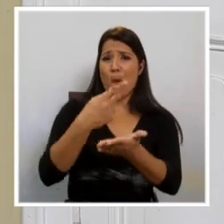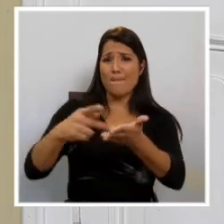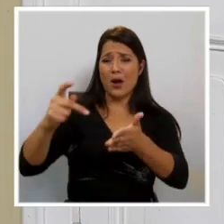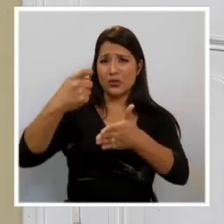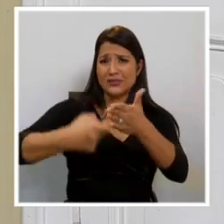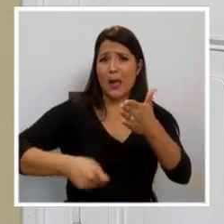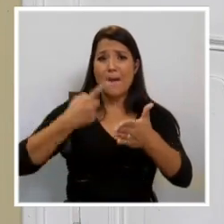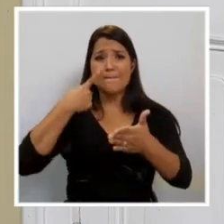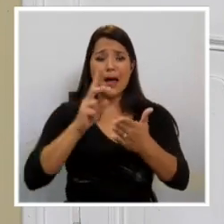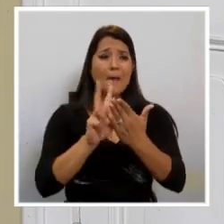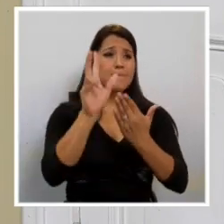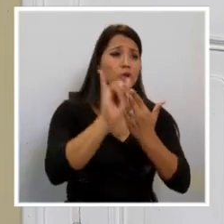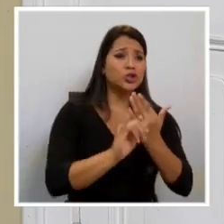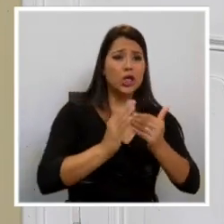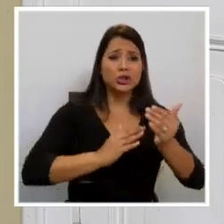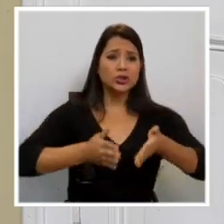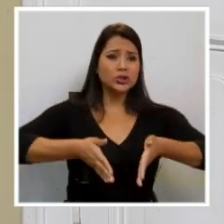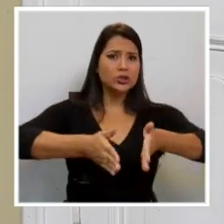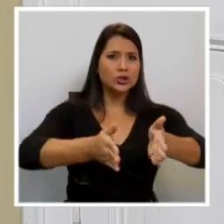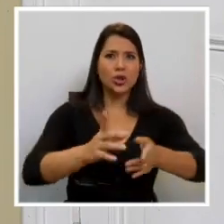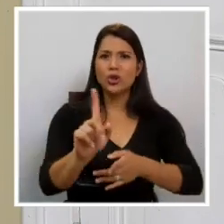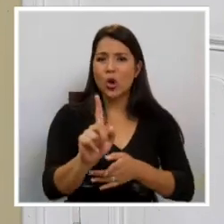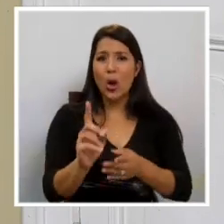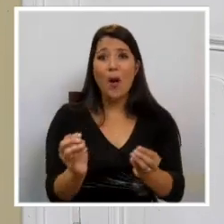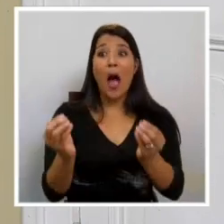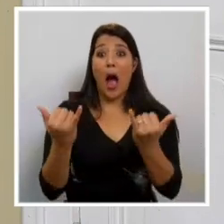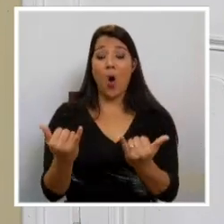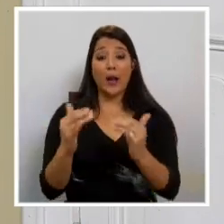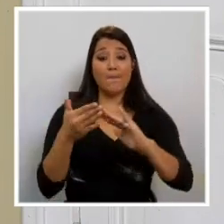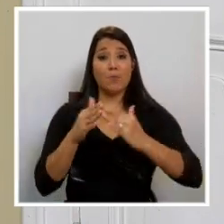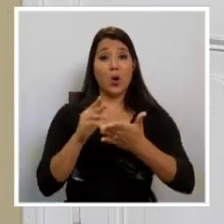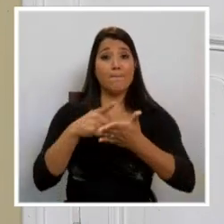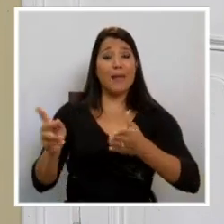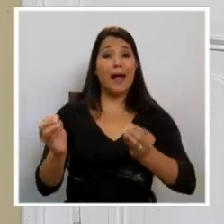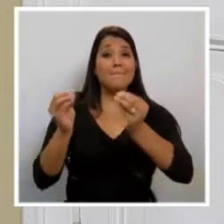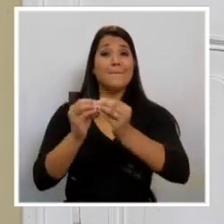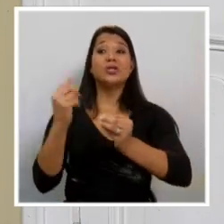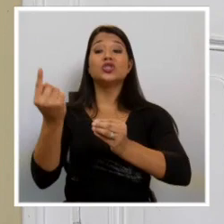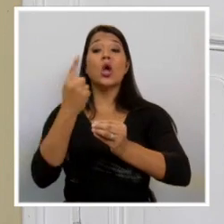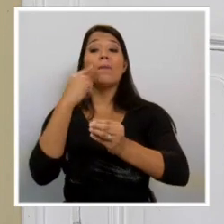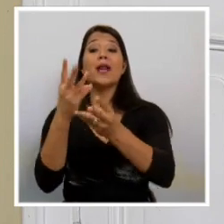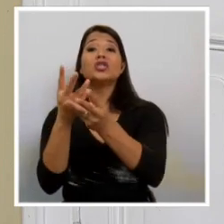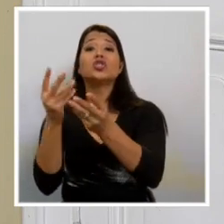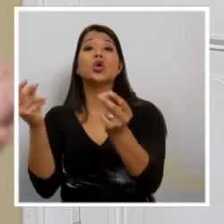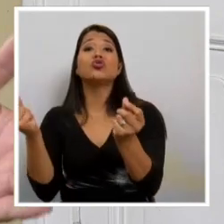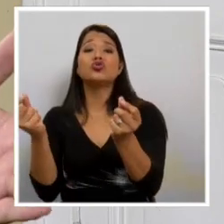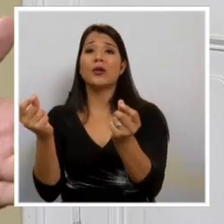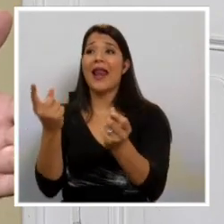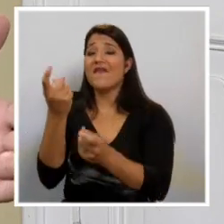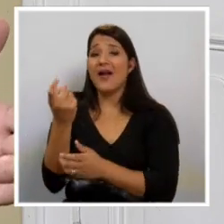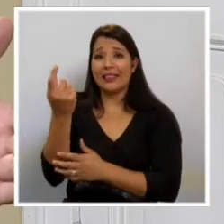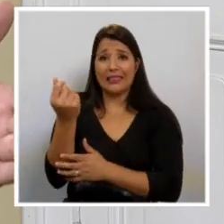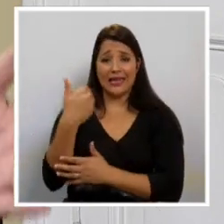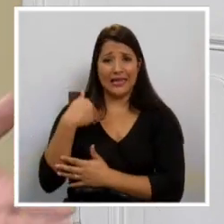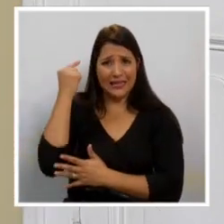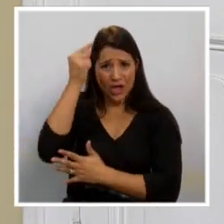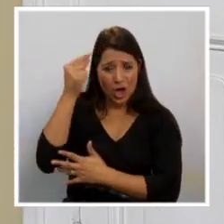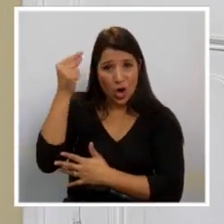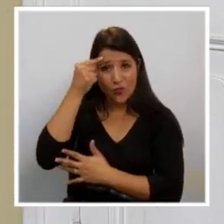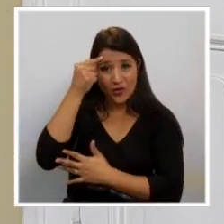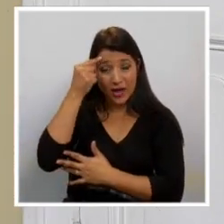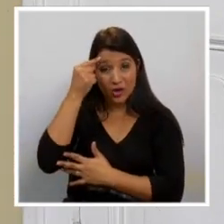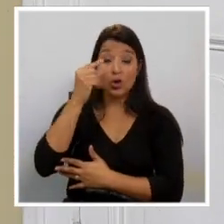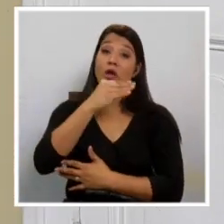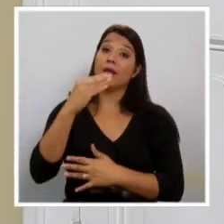carreteras, es para llenar un déficit de lo que ya el gobierno estaba haciendo y simplemente no le alcanzaban los ingresos. Y eso a la par del